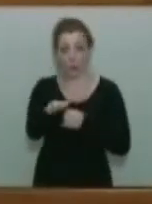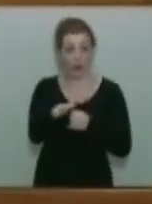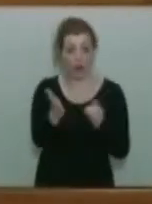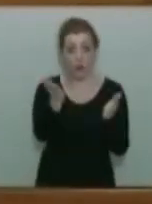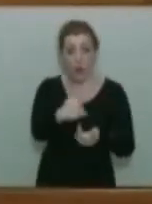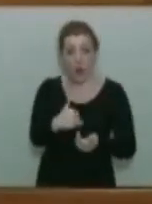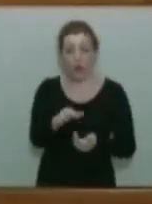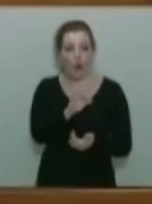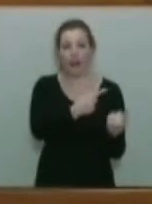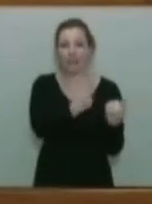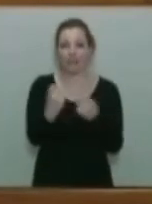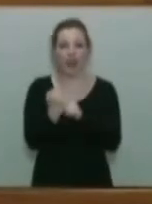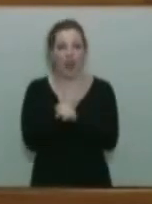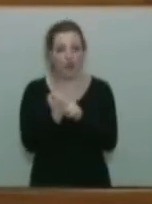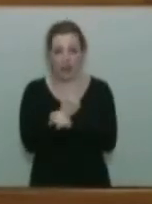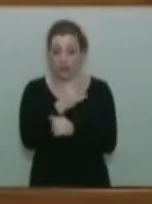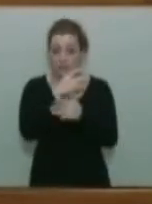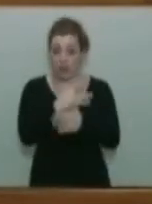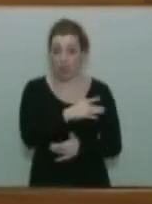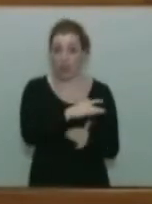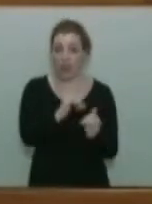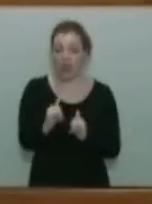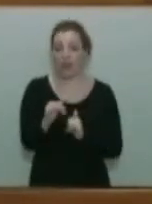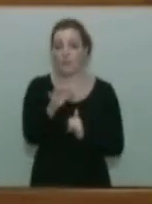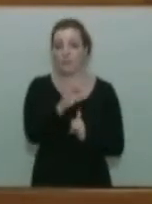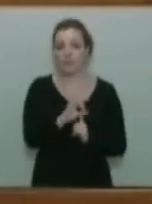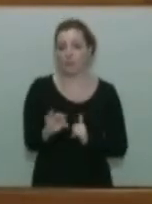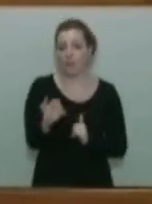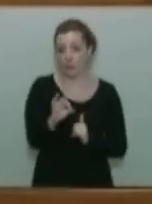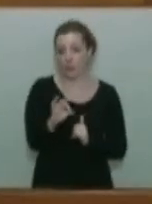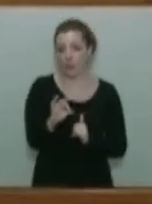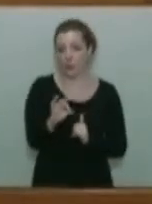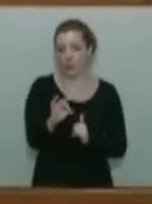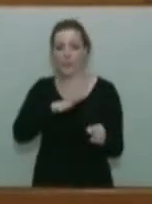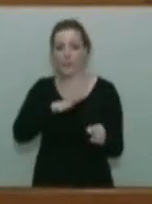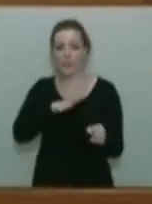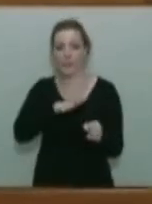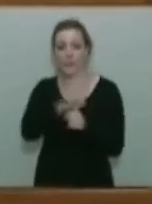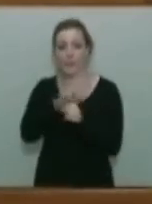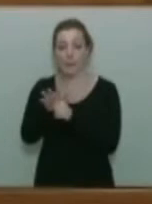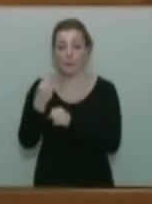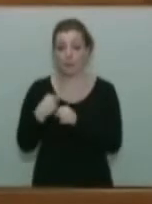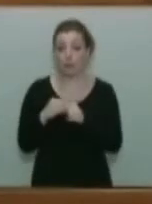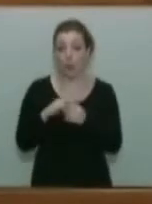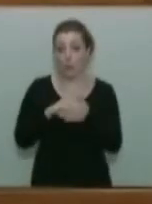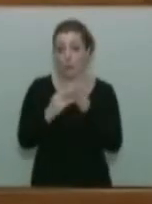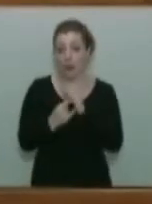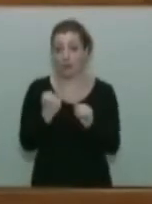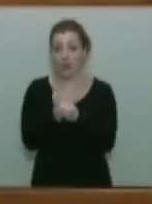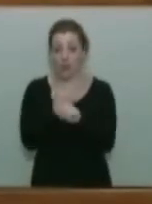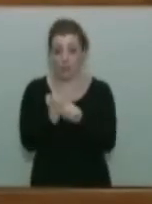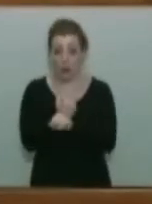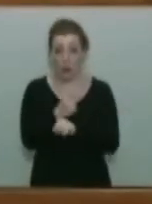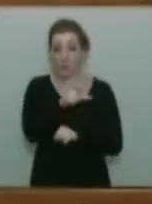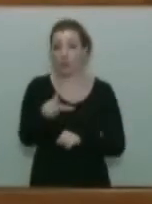tengan y que las cubran mediante estos planes que no son ellos los destinatarios, sino los jóvenes